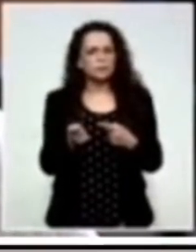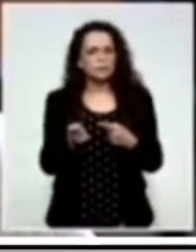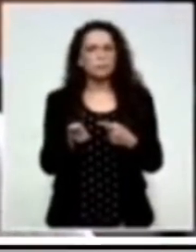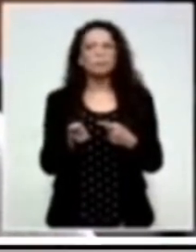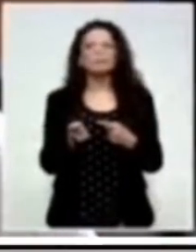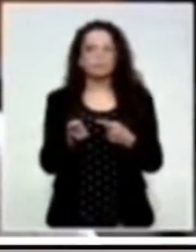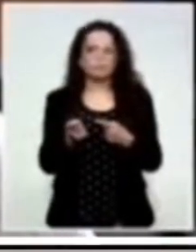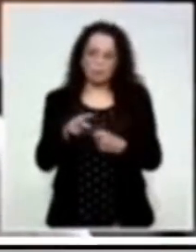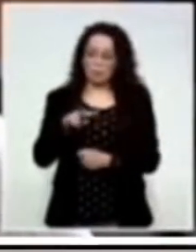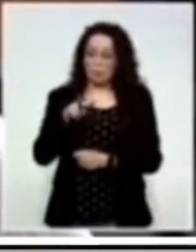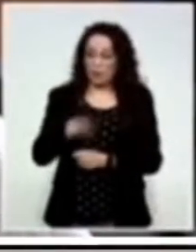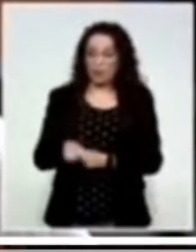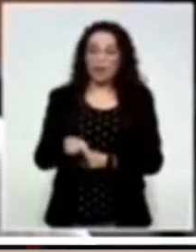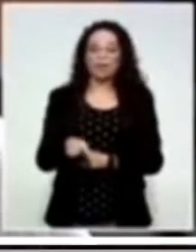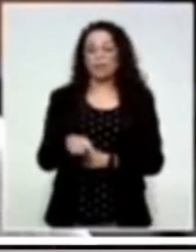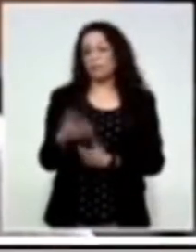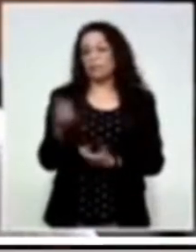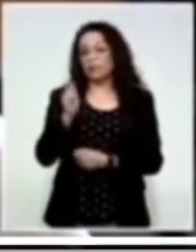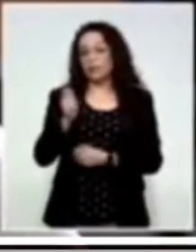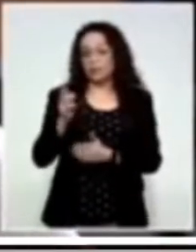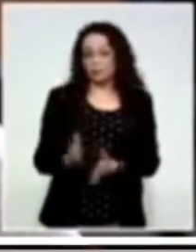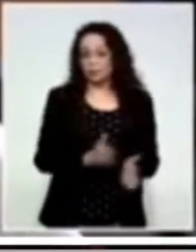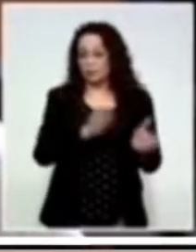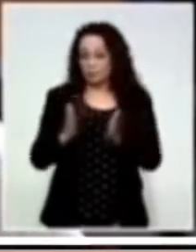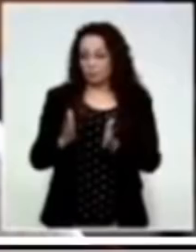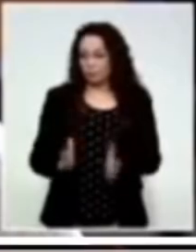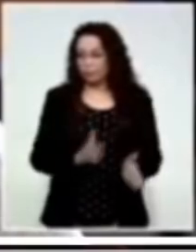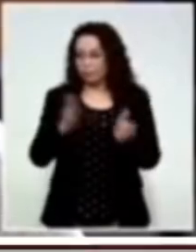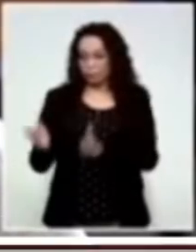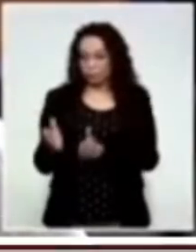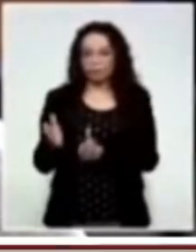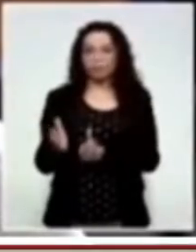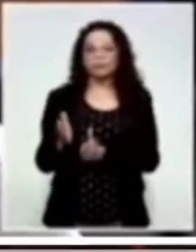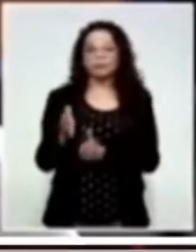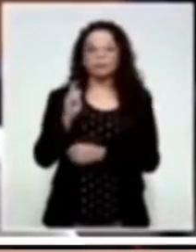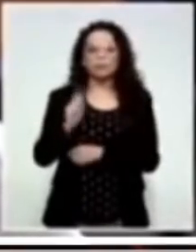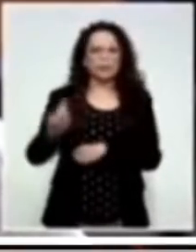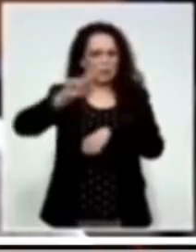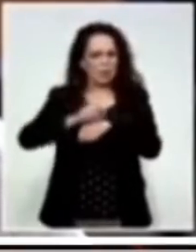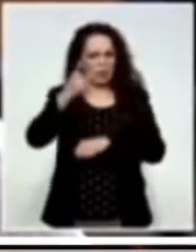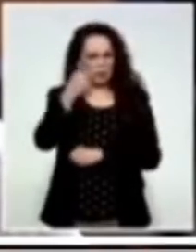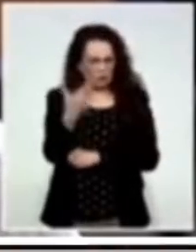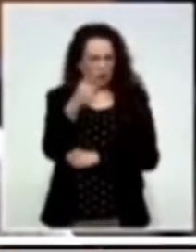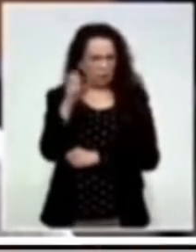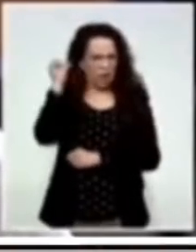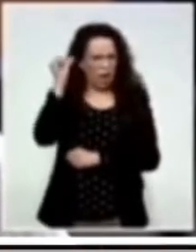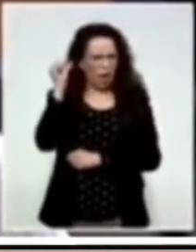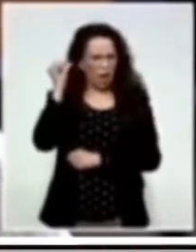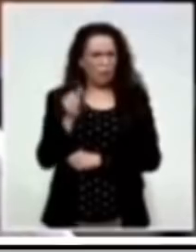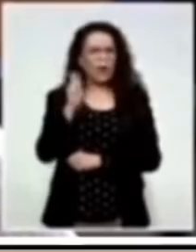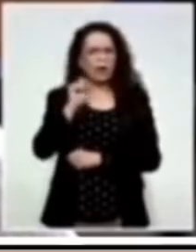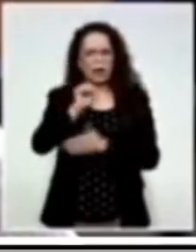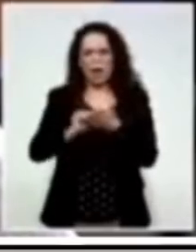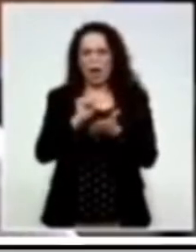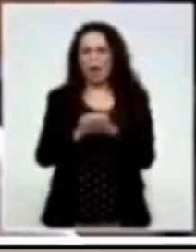la necesidad de haber aplazado la aprobación del acta del día 7 de abril. ¿Por qué fue necesario?